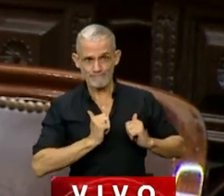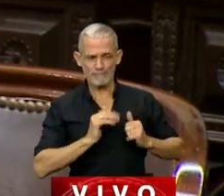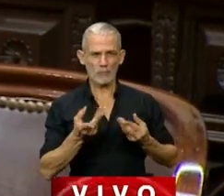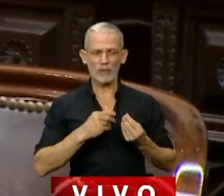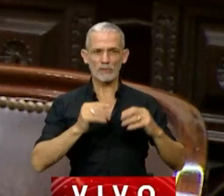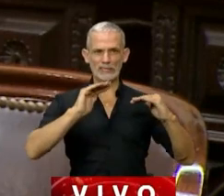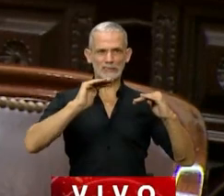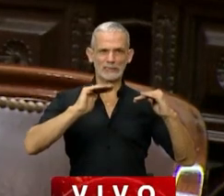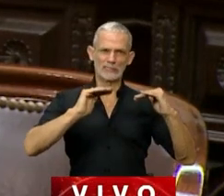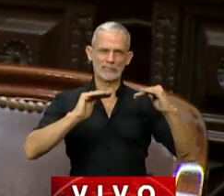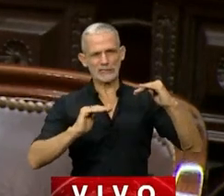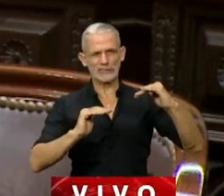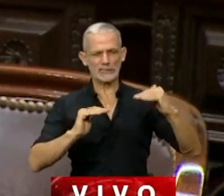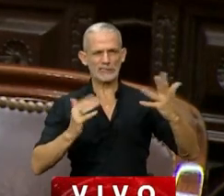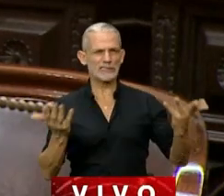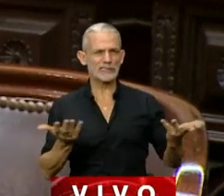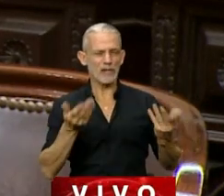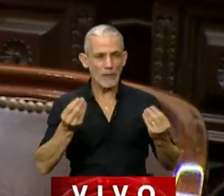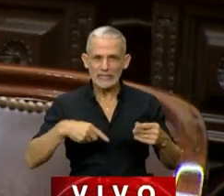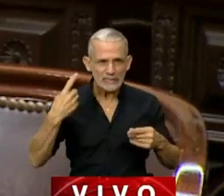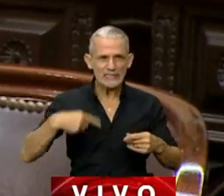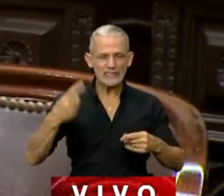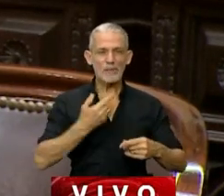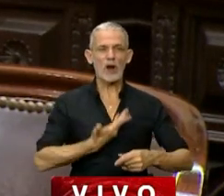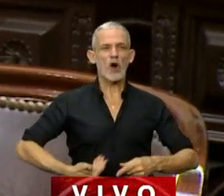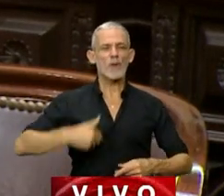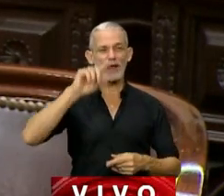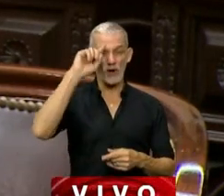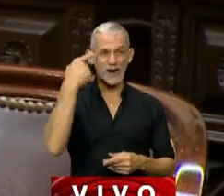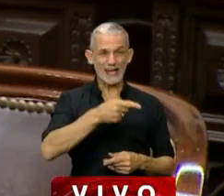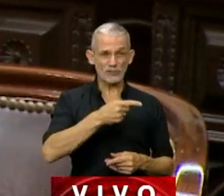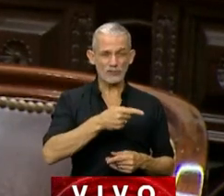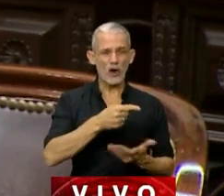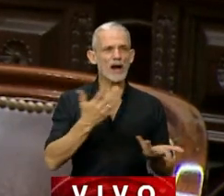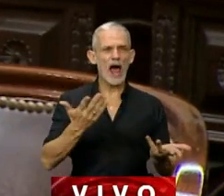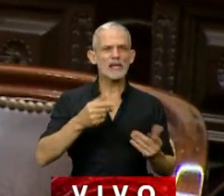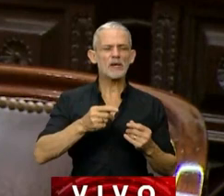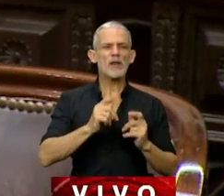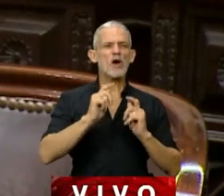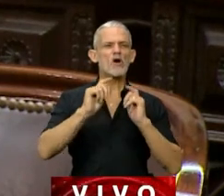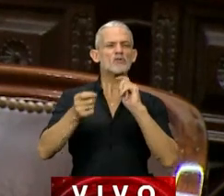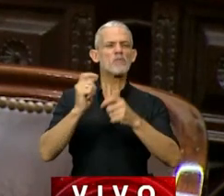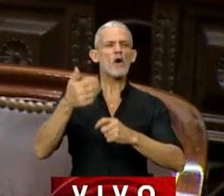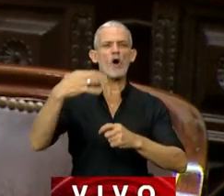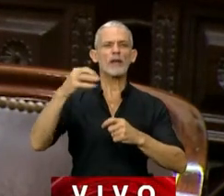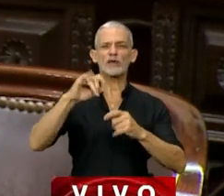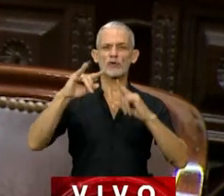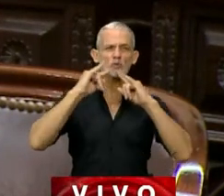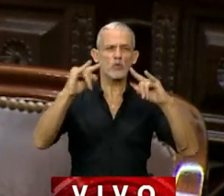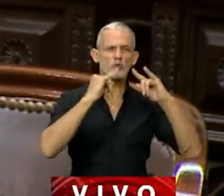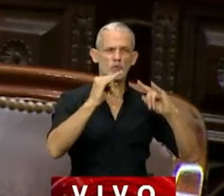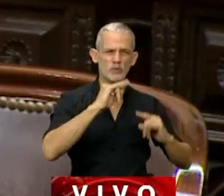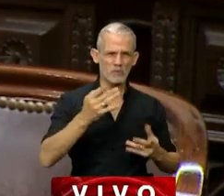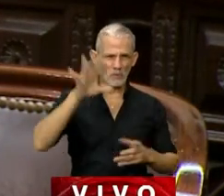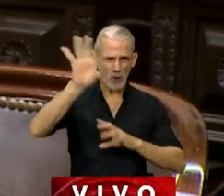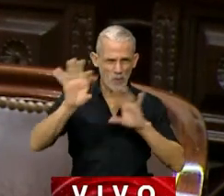generaron una distorsión en base a que permanentemente el gobierno federal nacional fue delegando obligaciones a las